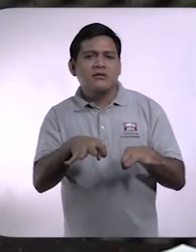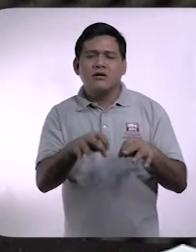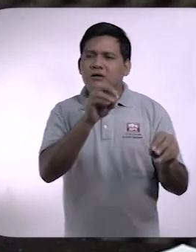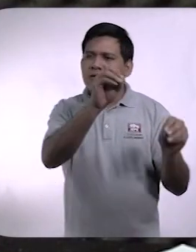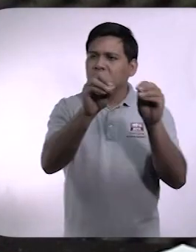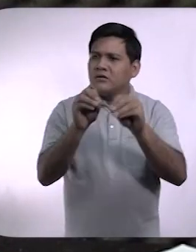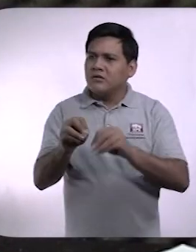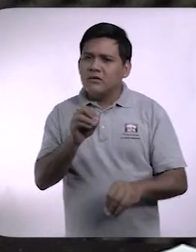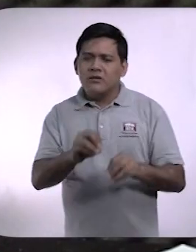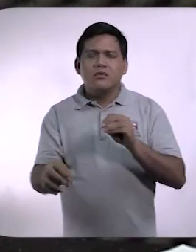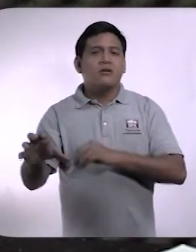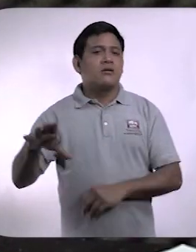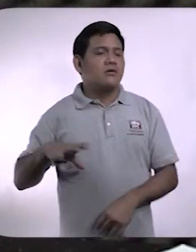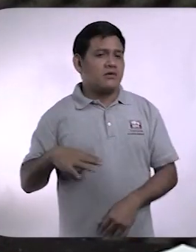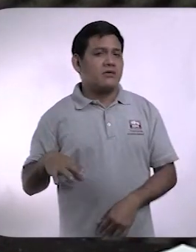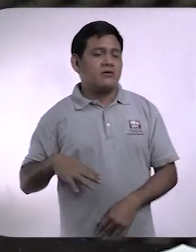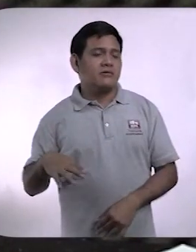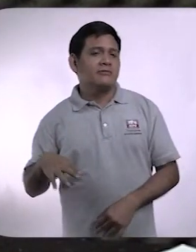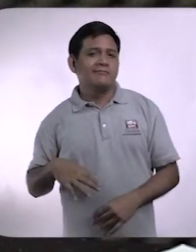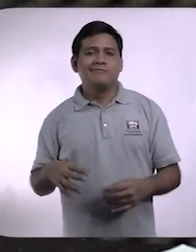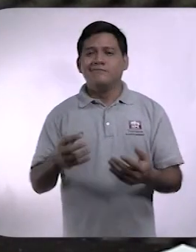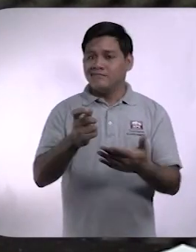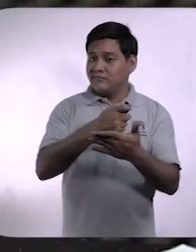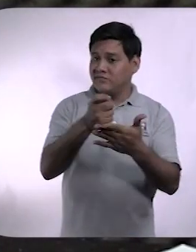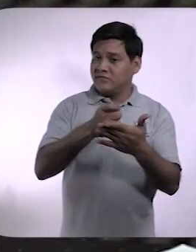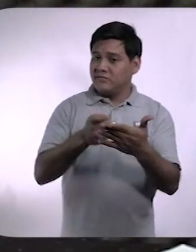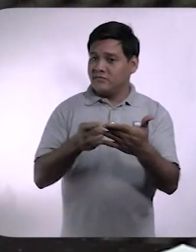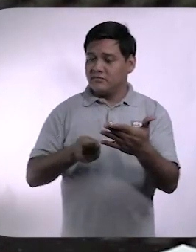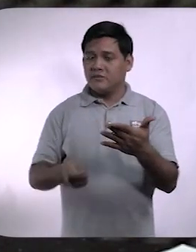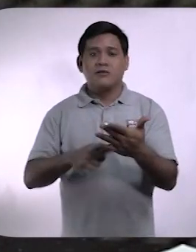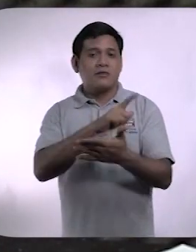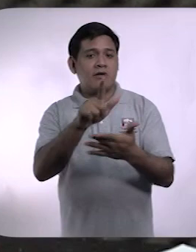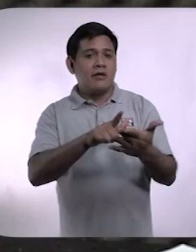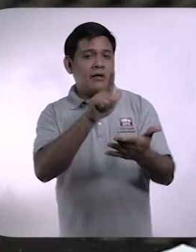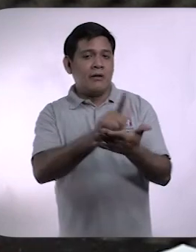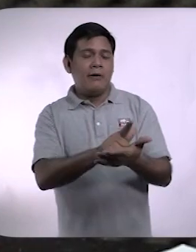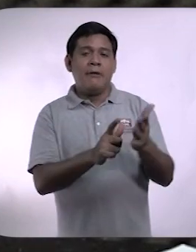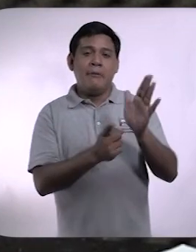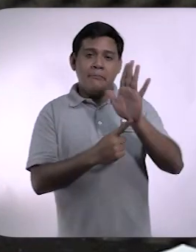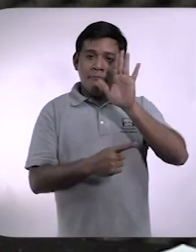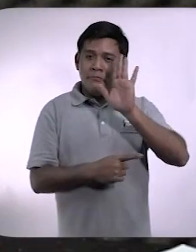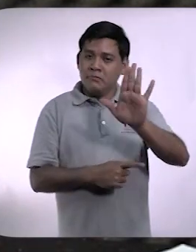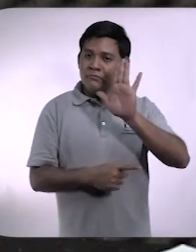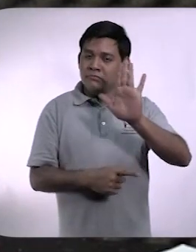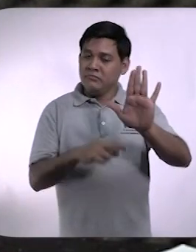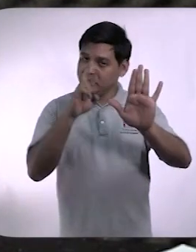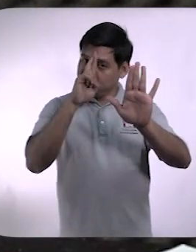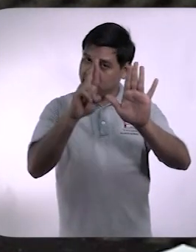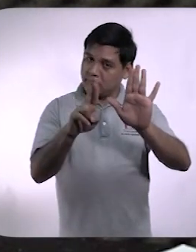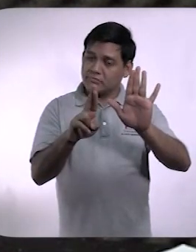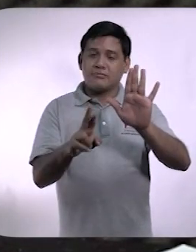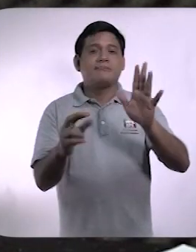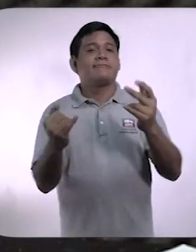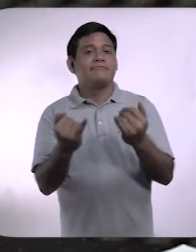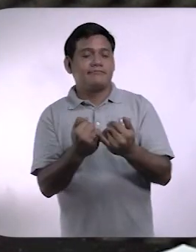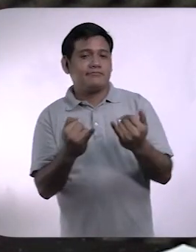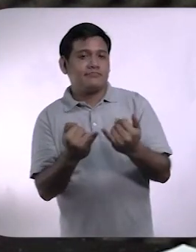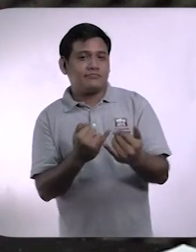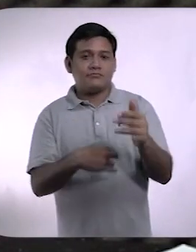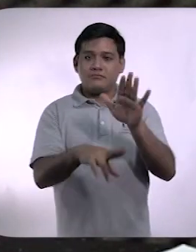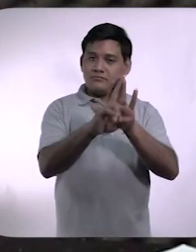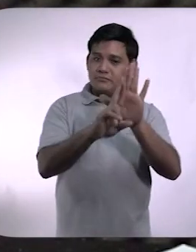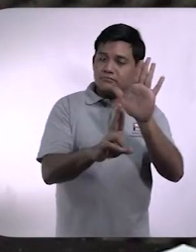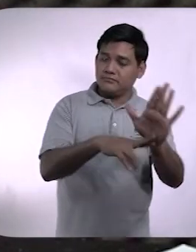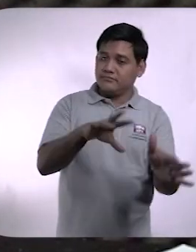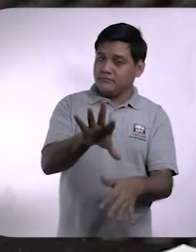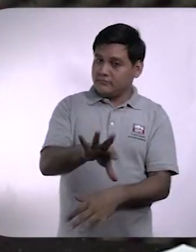las características que están descritas en la ley y en los anexos del reglamento de elecciones. Una